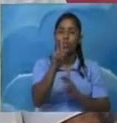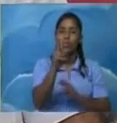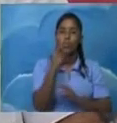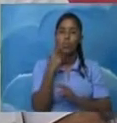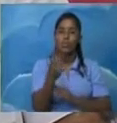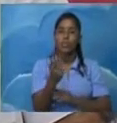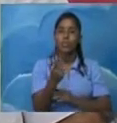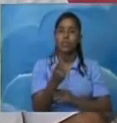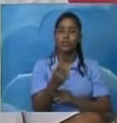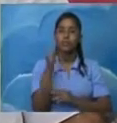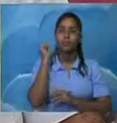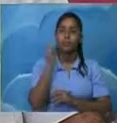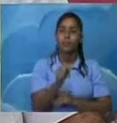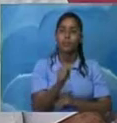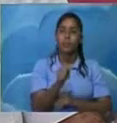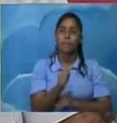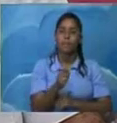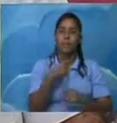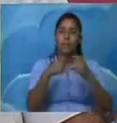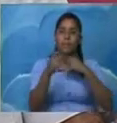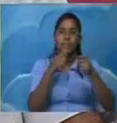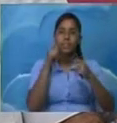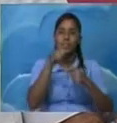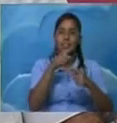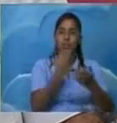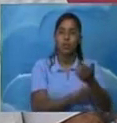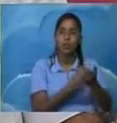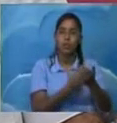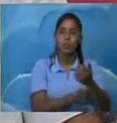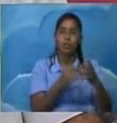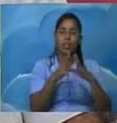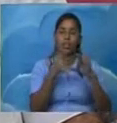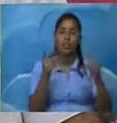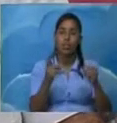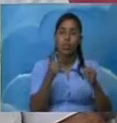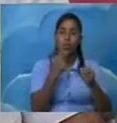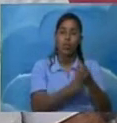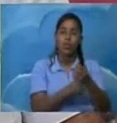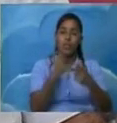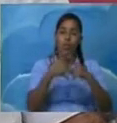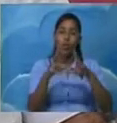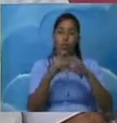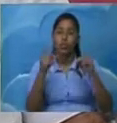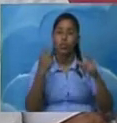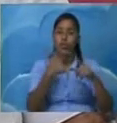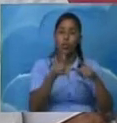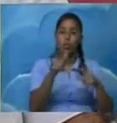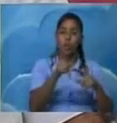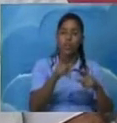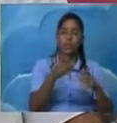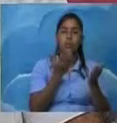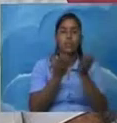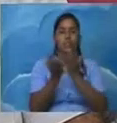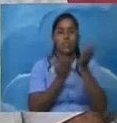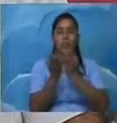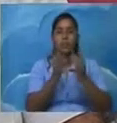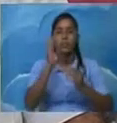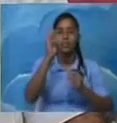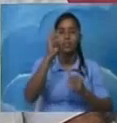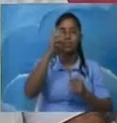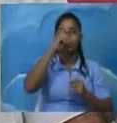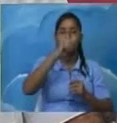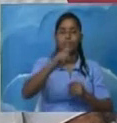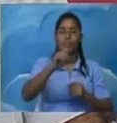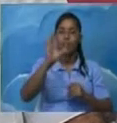mí: si se vendiere a ti tu hermano hebreo o hebrea y te hubiere servido 6 años,